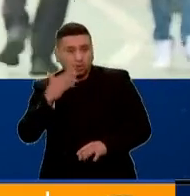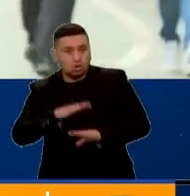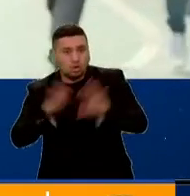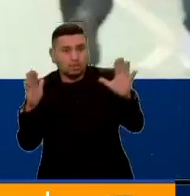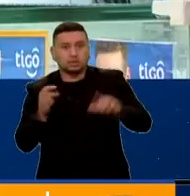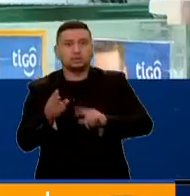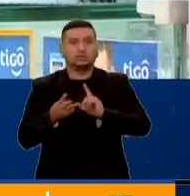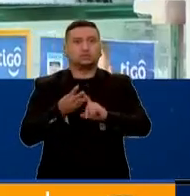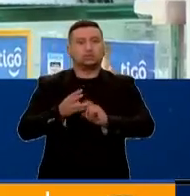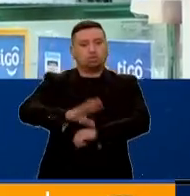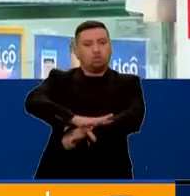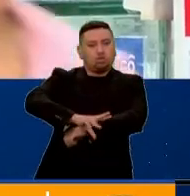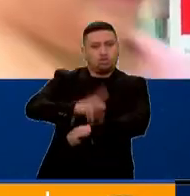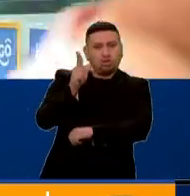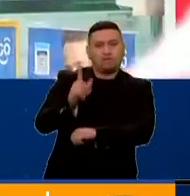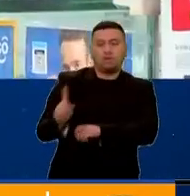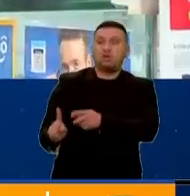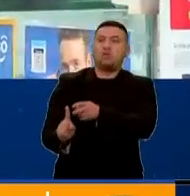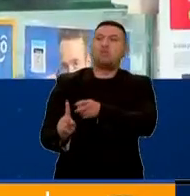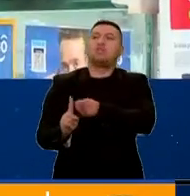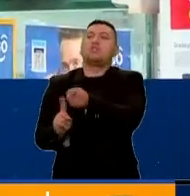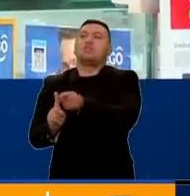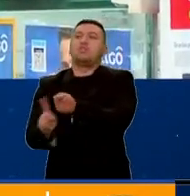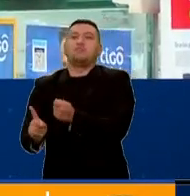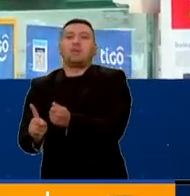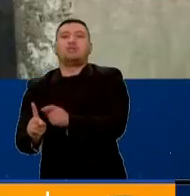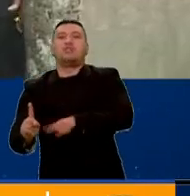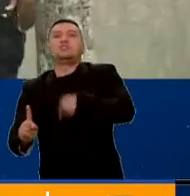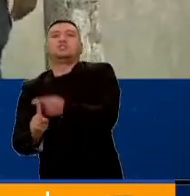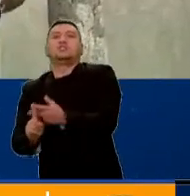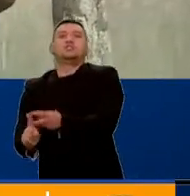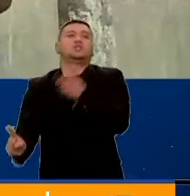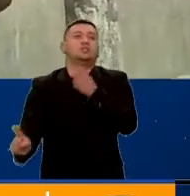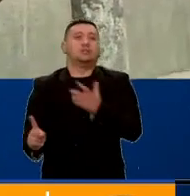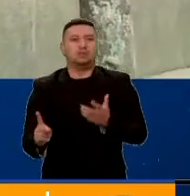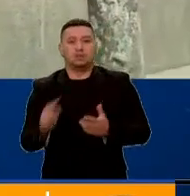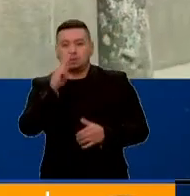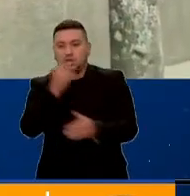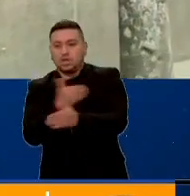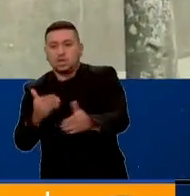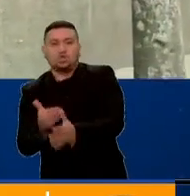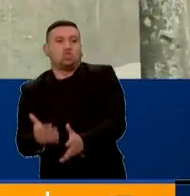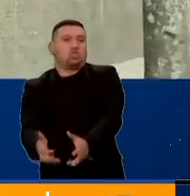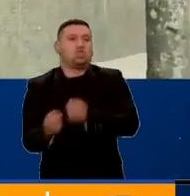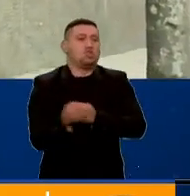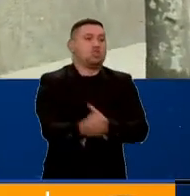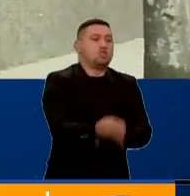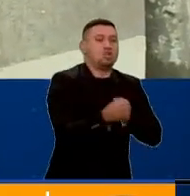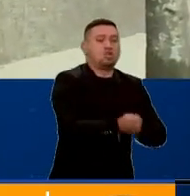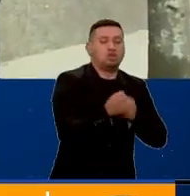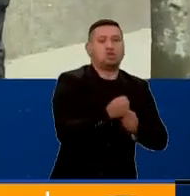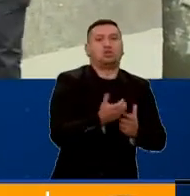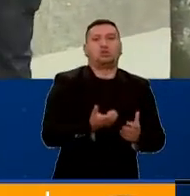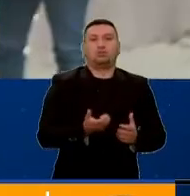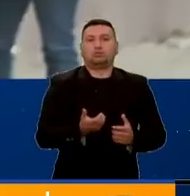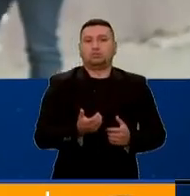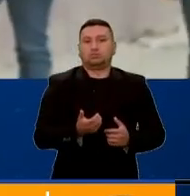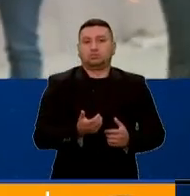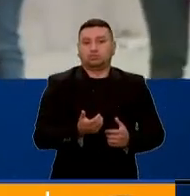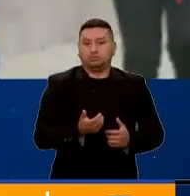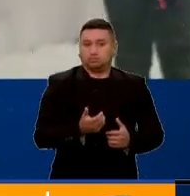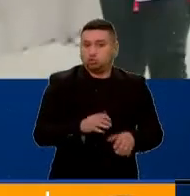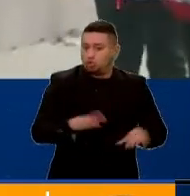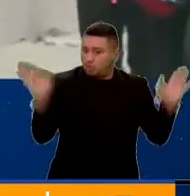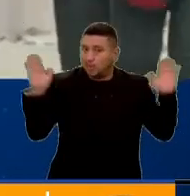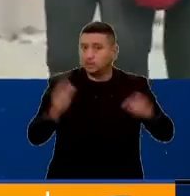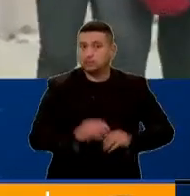extorsionar, dejen de desplazar gente y dejen de reclutar a nuestros niños, niñas y jóvenes. Si realmente tiene esa voluntad de paz y el gobierno en sus